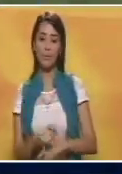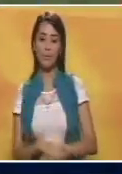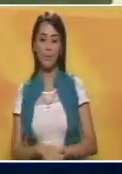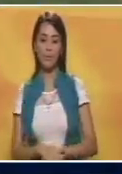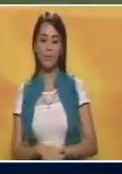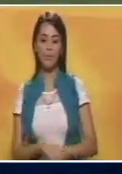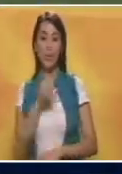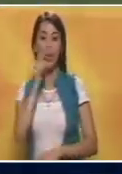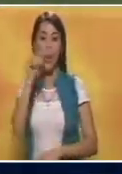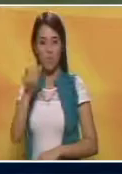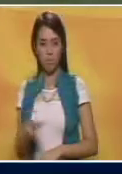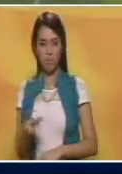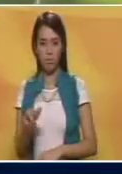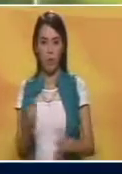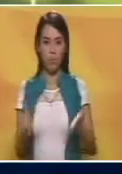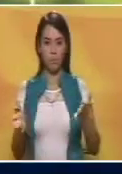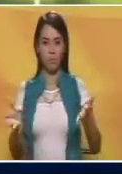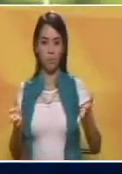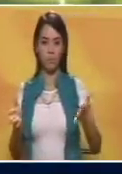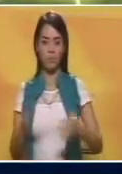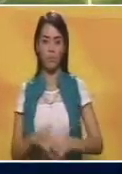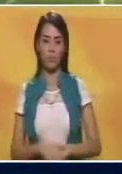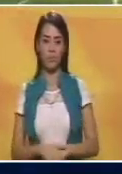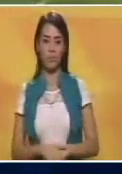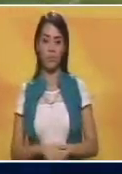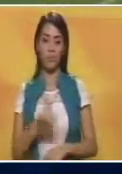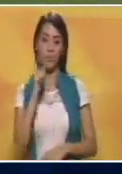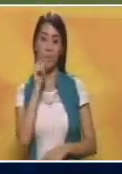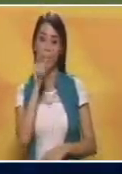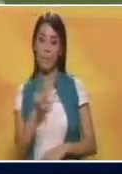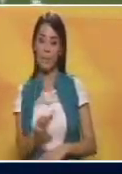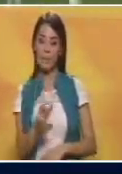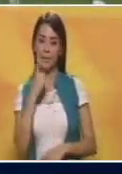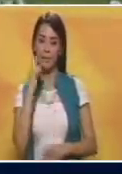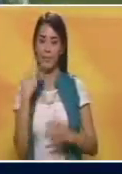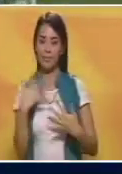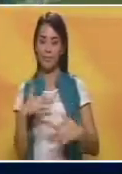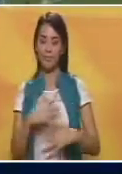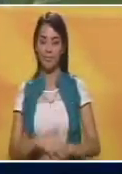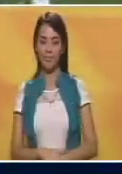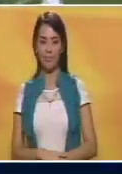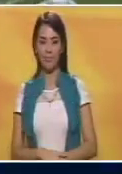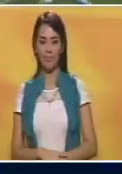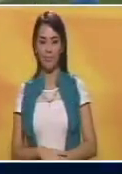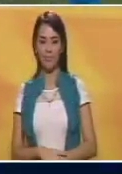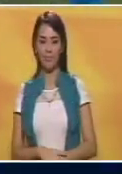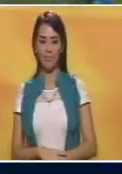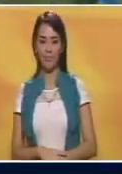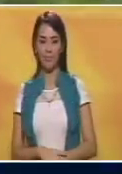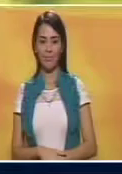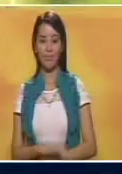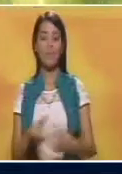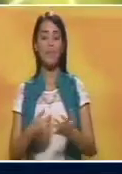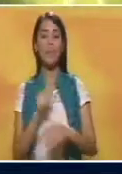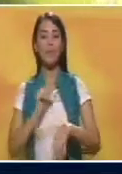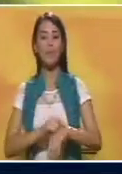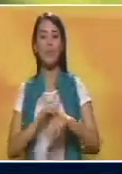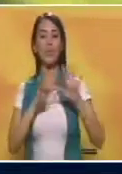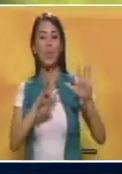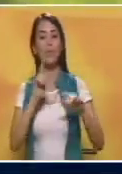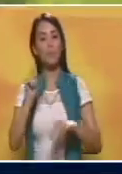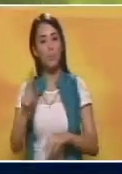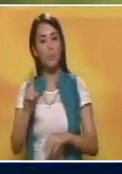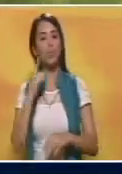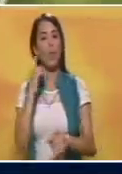arquero tico keylor navas quien estuvo imperial bajo los próximos no sería sino hasta el minuto 91 del